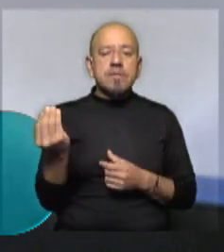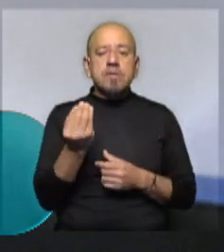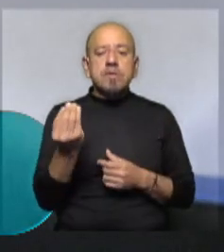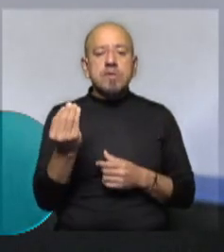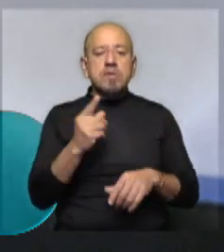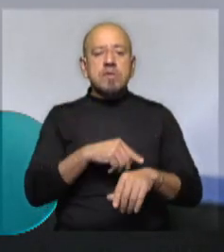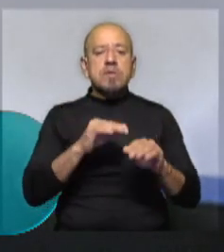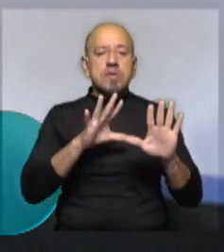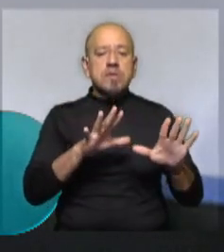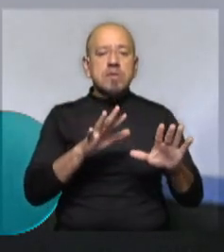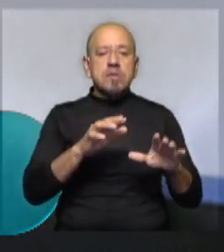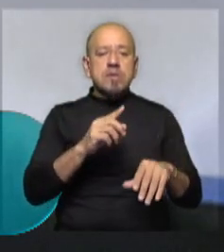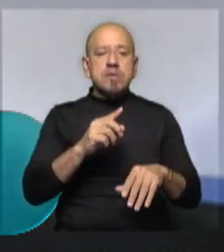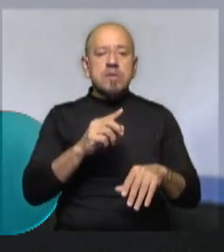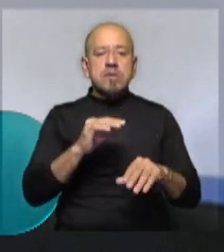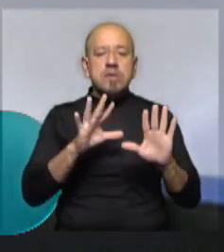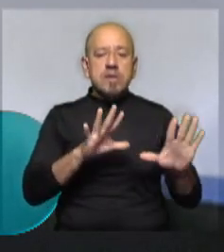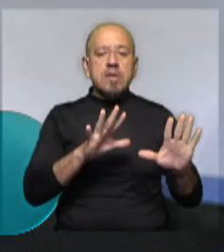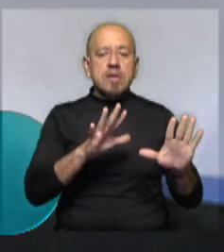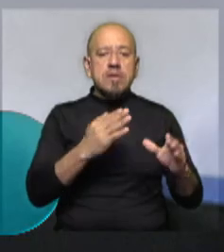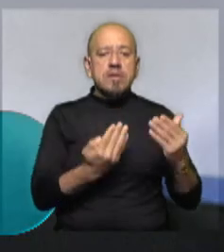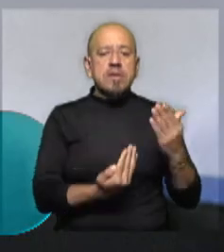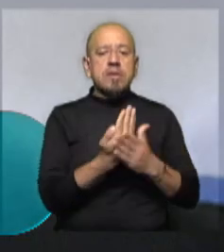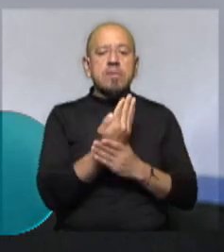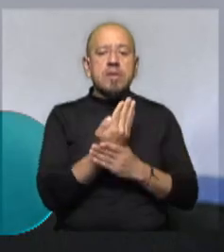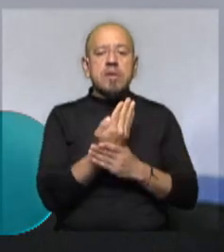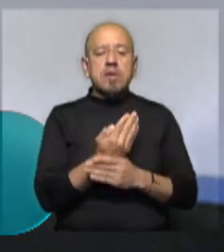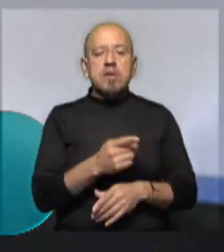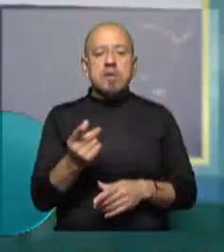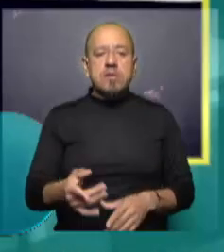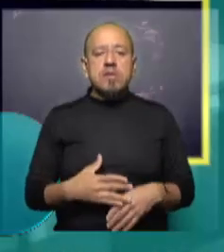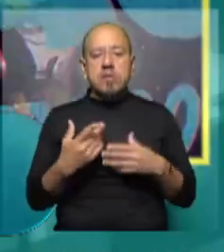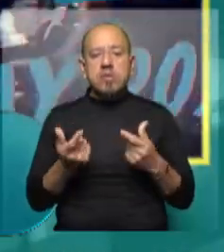de 18 desde las 10 de la mañana, con asistencia médica, ayuda